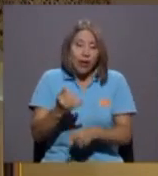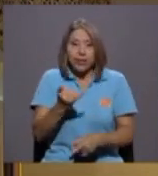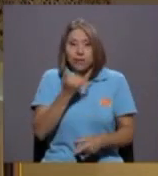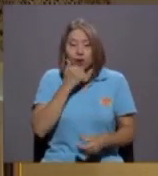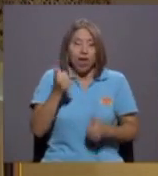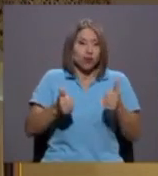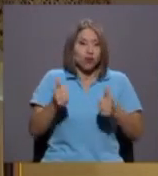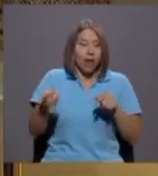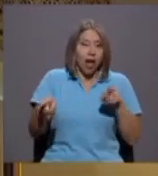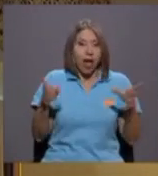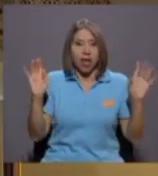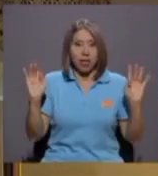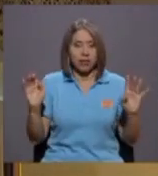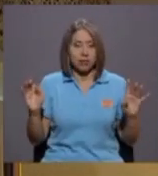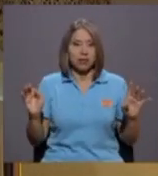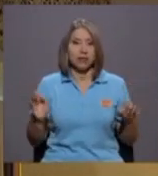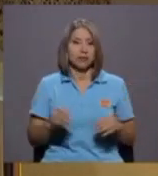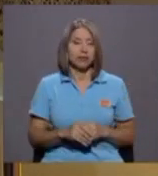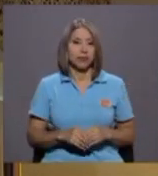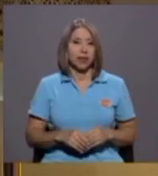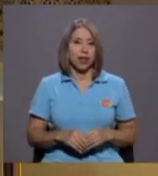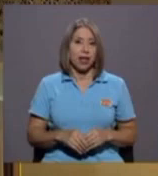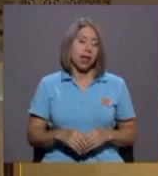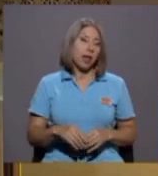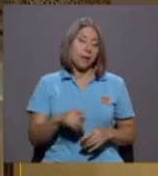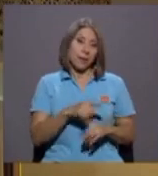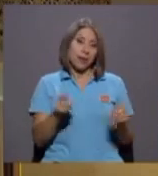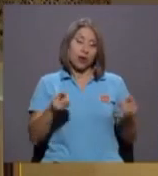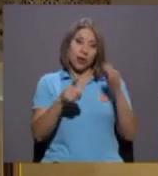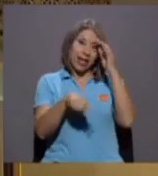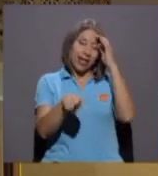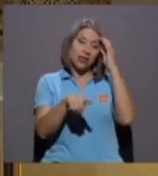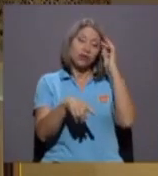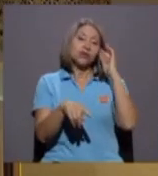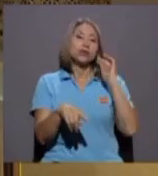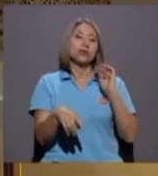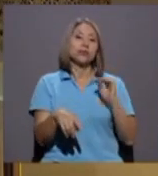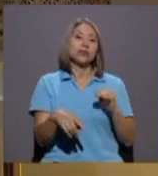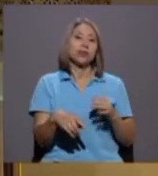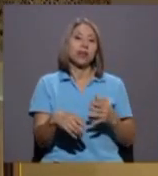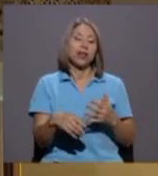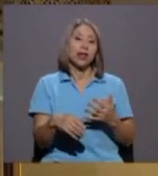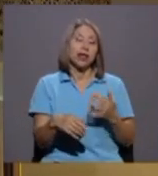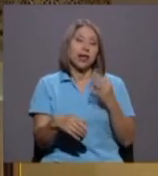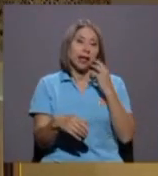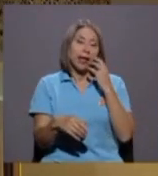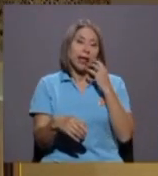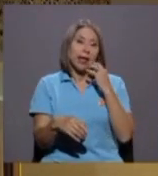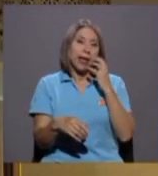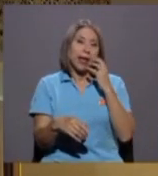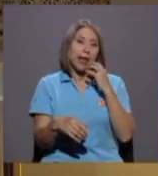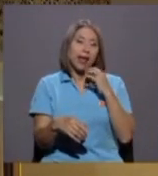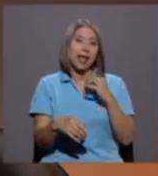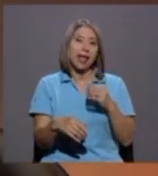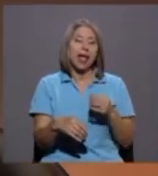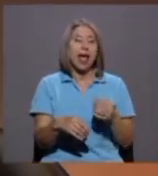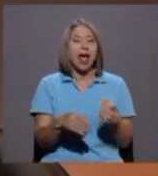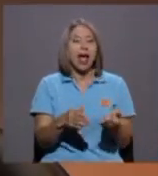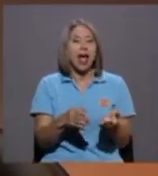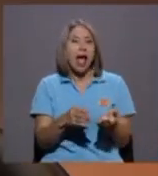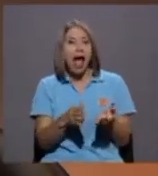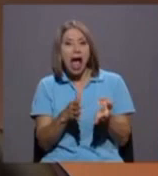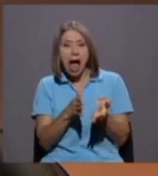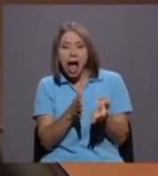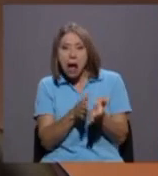equivocados, pues aplaudieron con 2 dedos la aprobación,